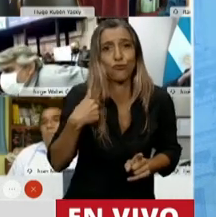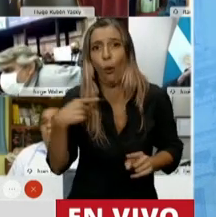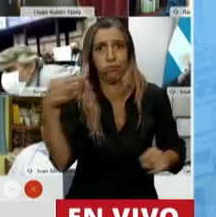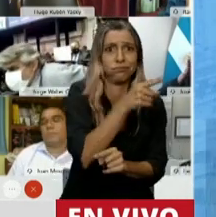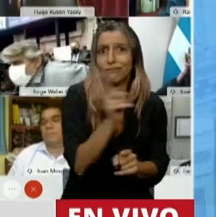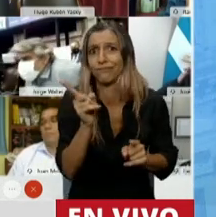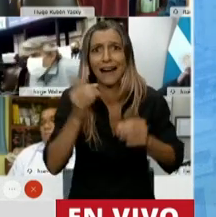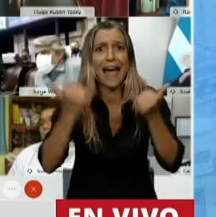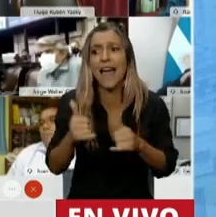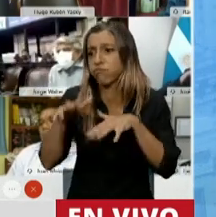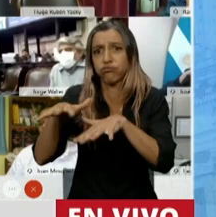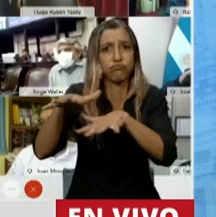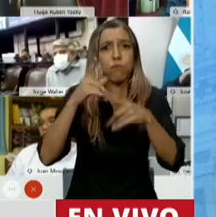cordillera.